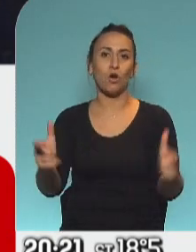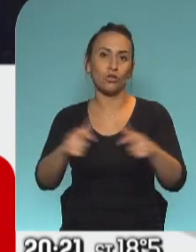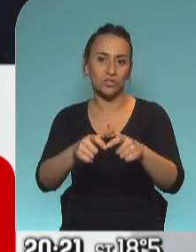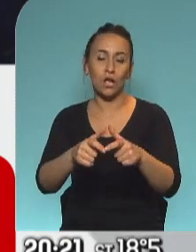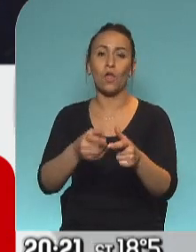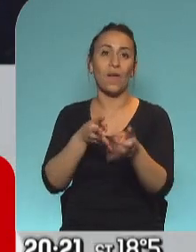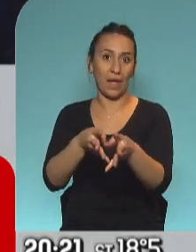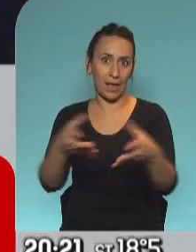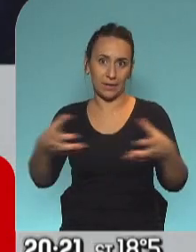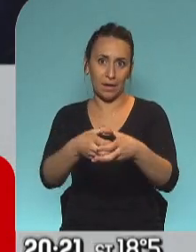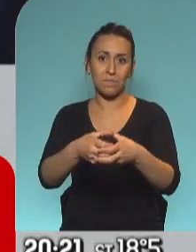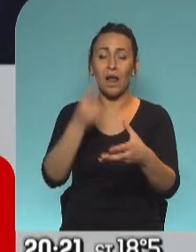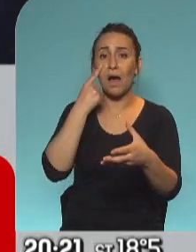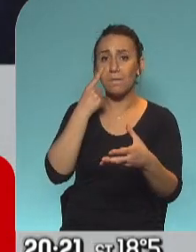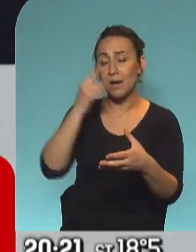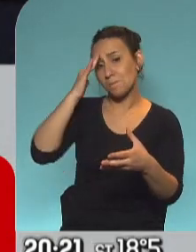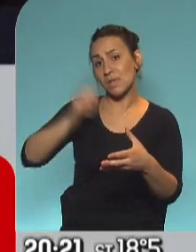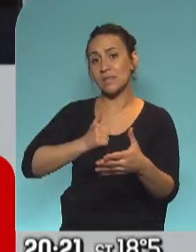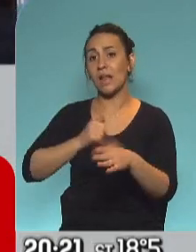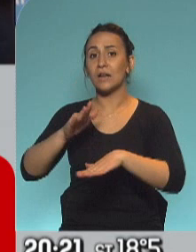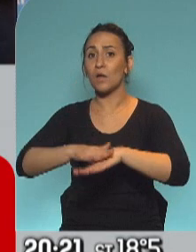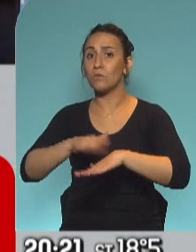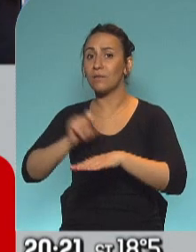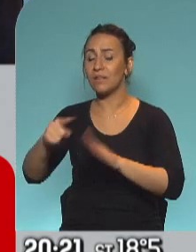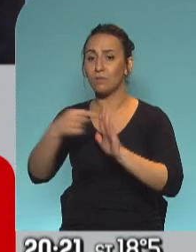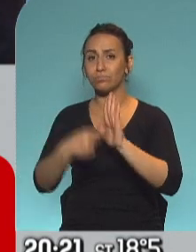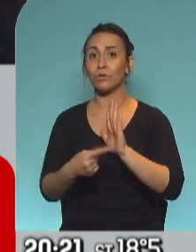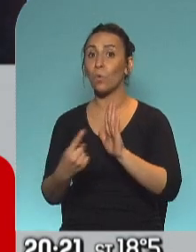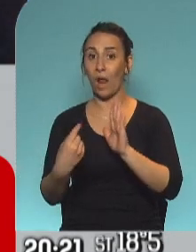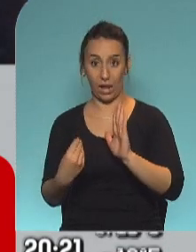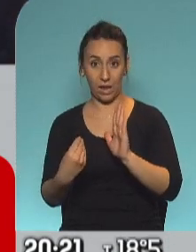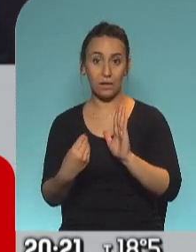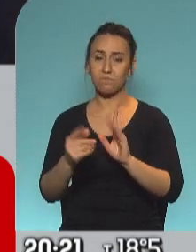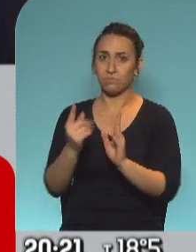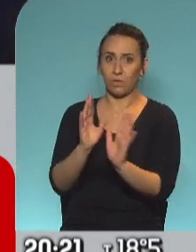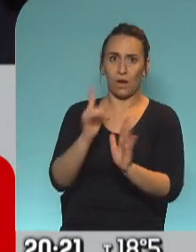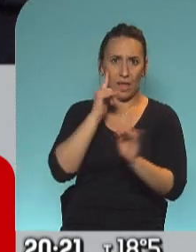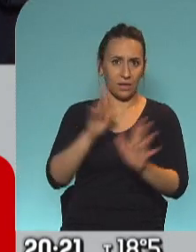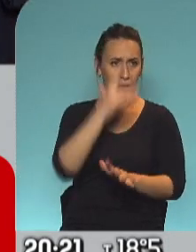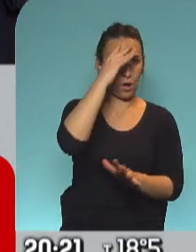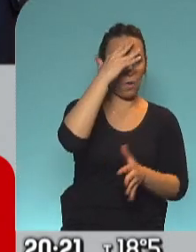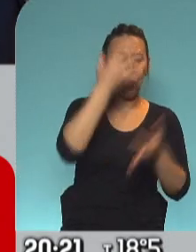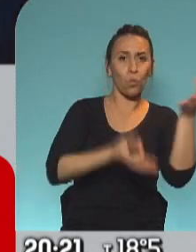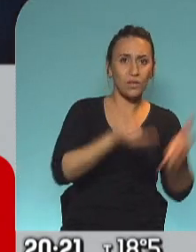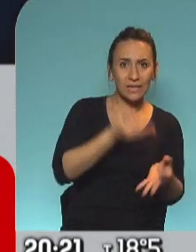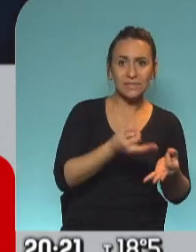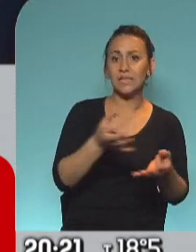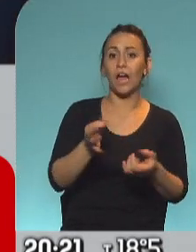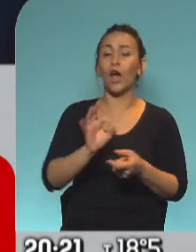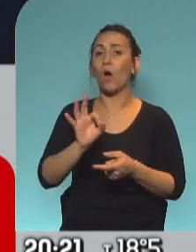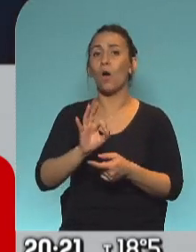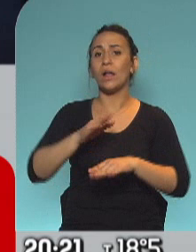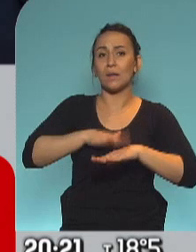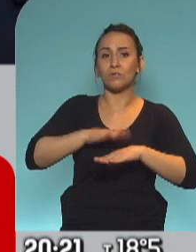militares, que no son siempre coincidentes con las responsabilidades que determine la justicia, ni tampoco con las responsabilidades políticas que